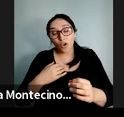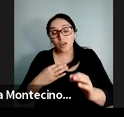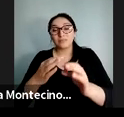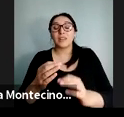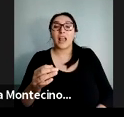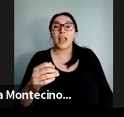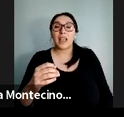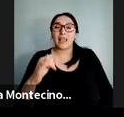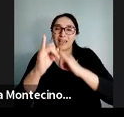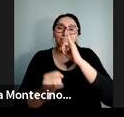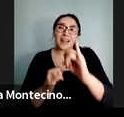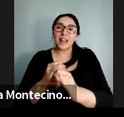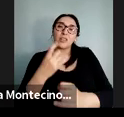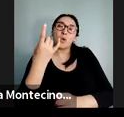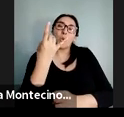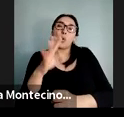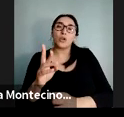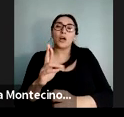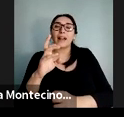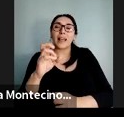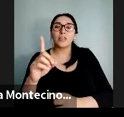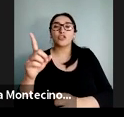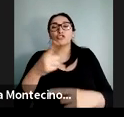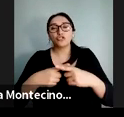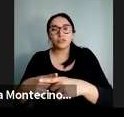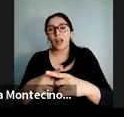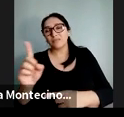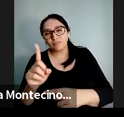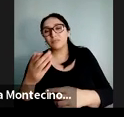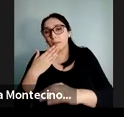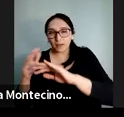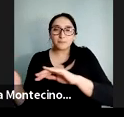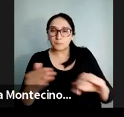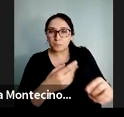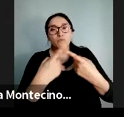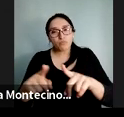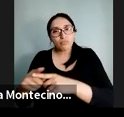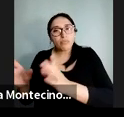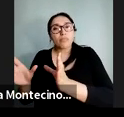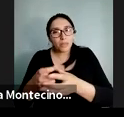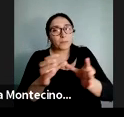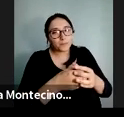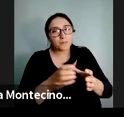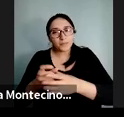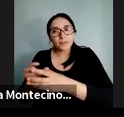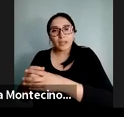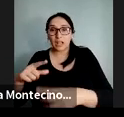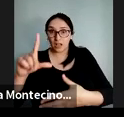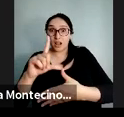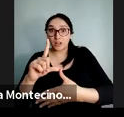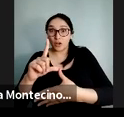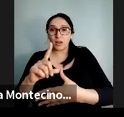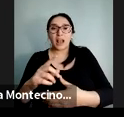no es solo redes sociales ni lo que vemos en estas páginas web. Hay varias colectivas haciendo eso a nivel latinoamericano, hay